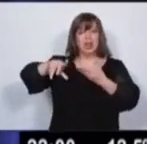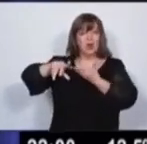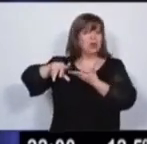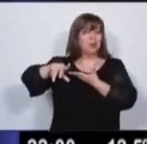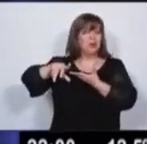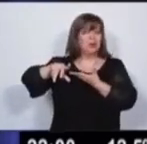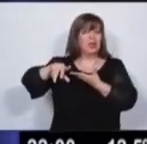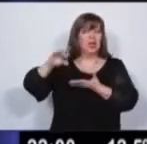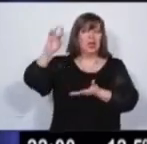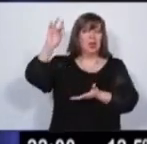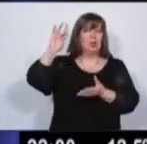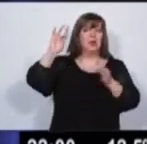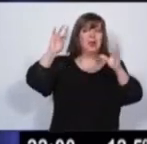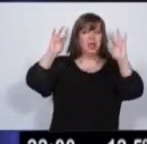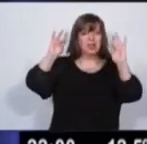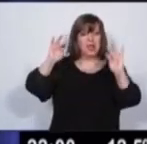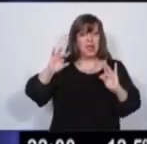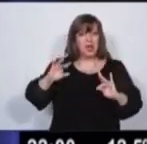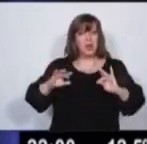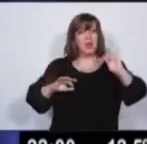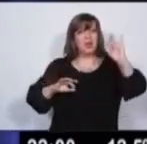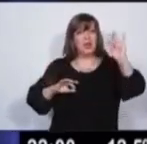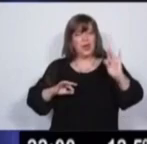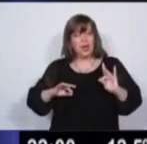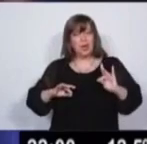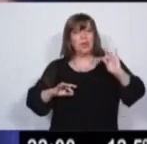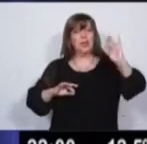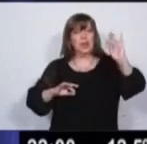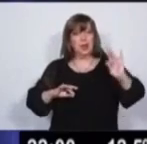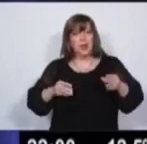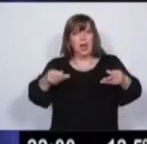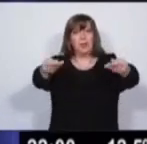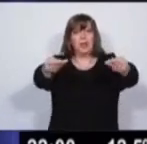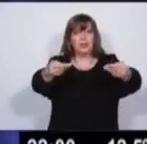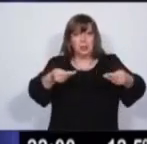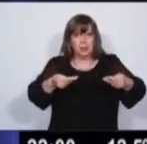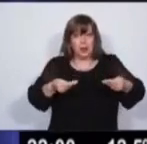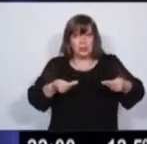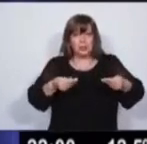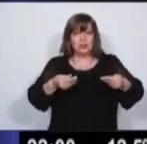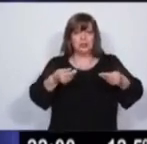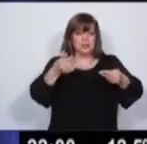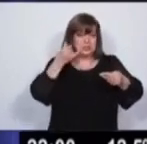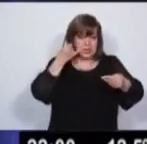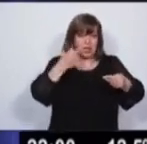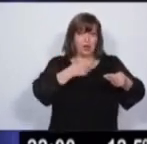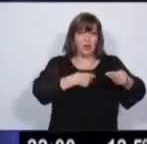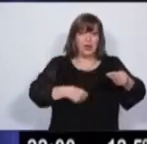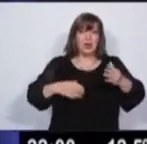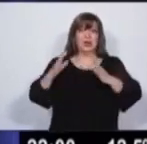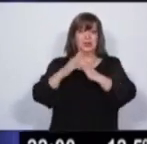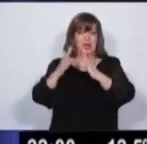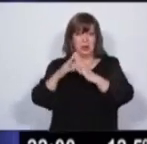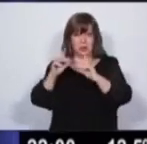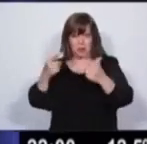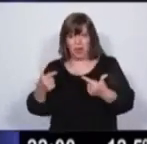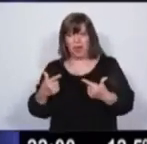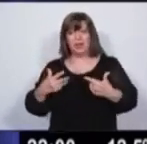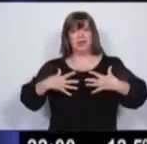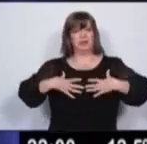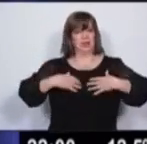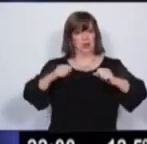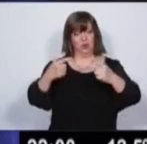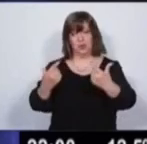endeudamiento crónico que está haciendo agonizar todos los presupuestos de los que hablamos anteriormente vivienda Salud Educación